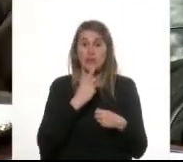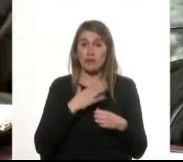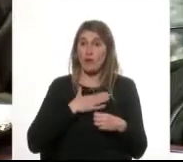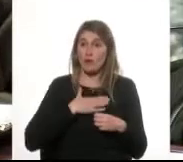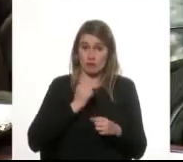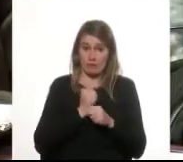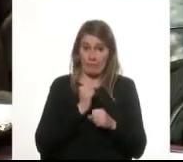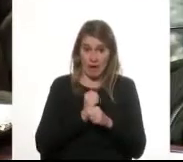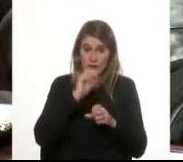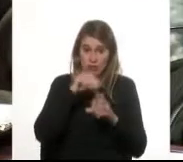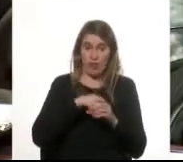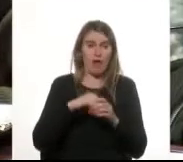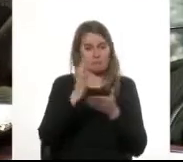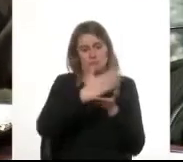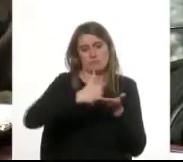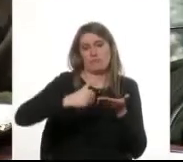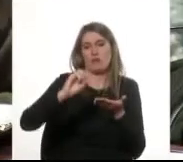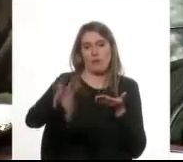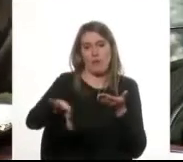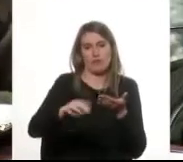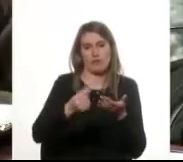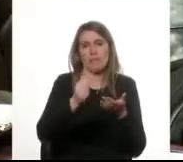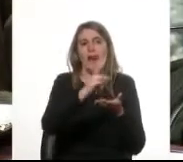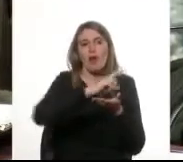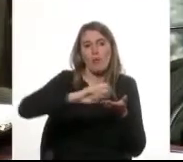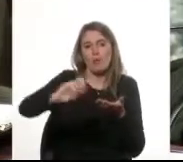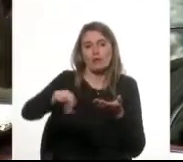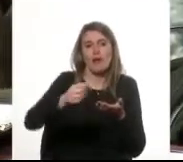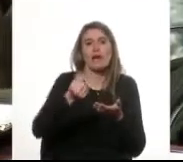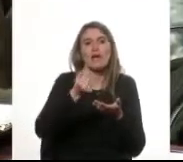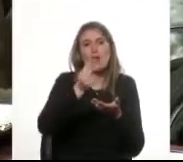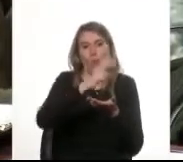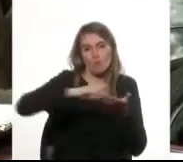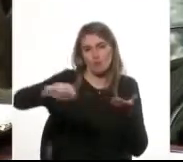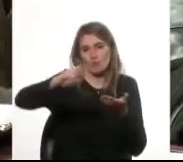cosas. Para tener recursos, obviamente.